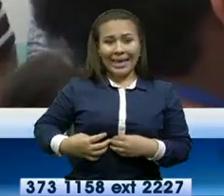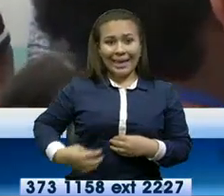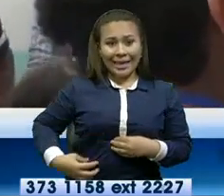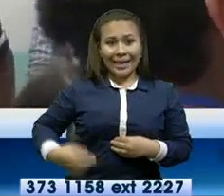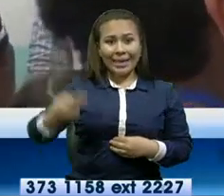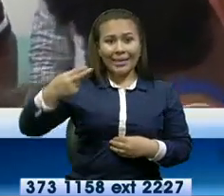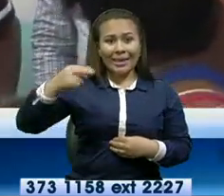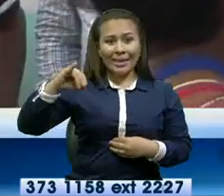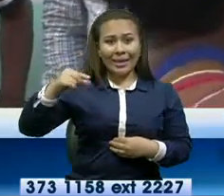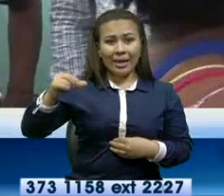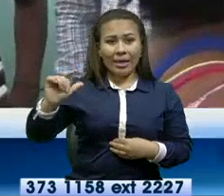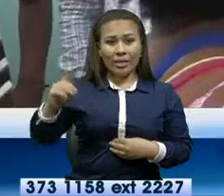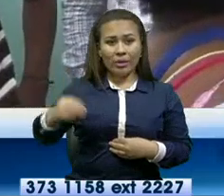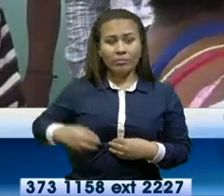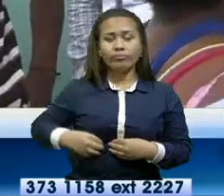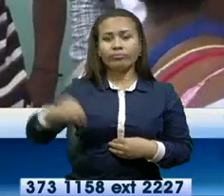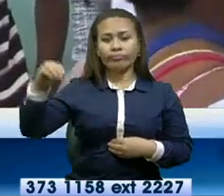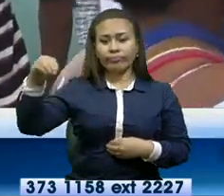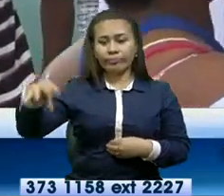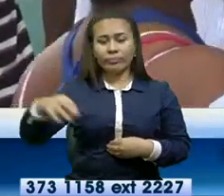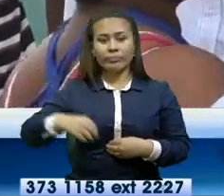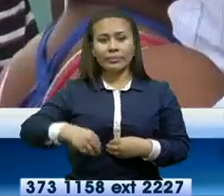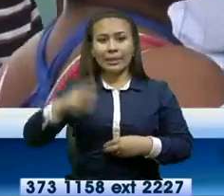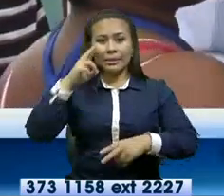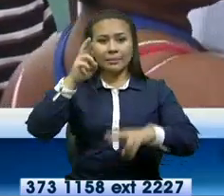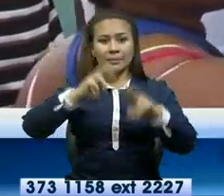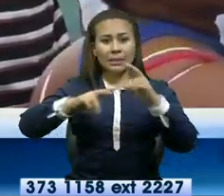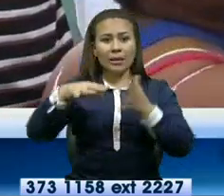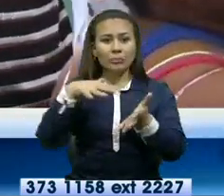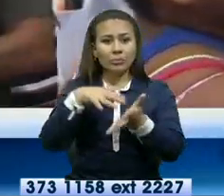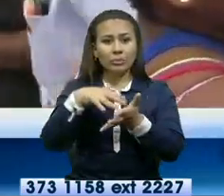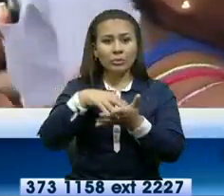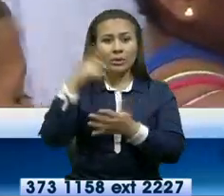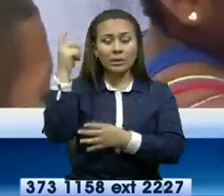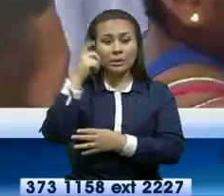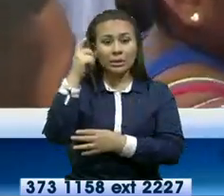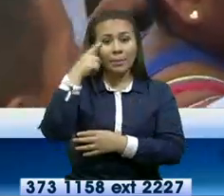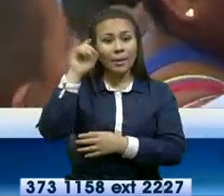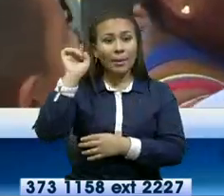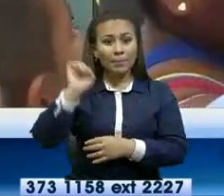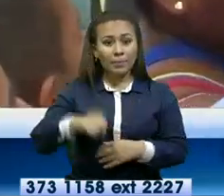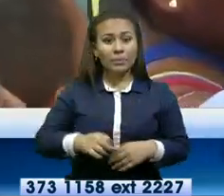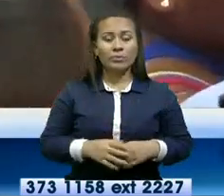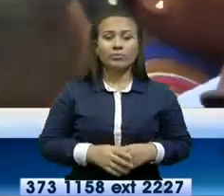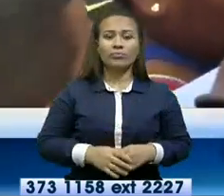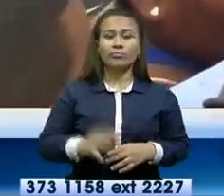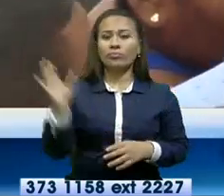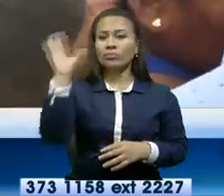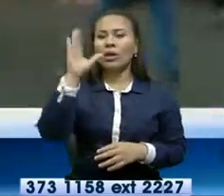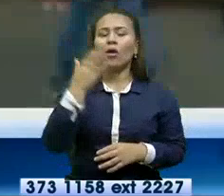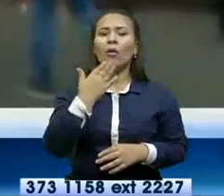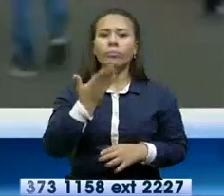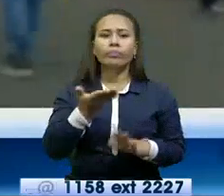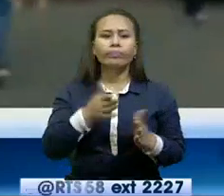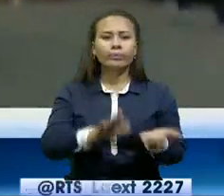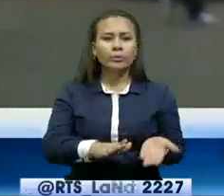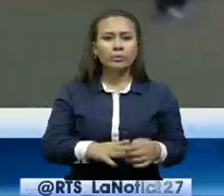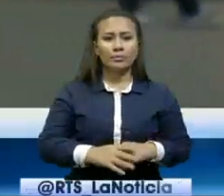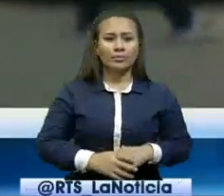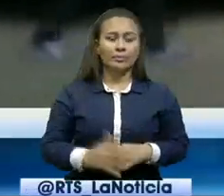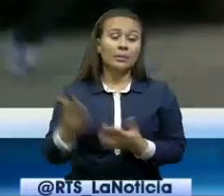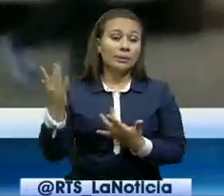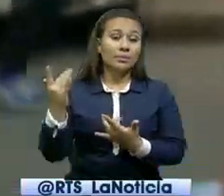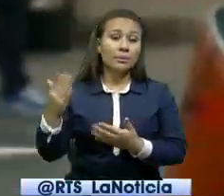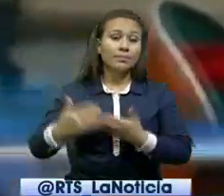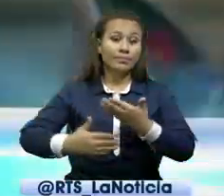lo que se necesita para mandar a hacer el estudio necesario para poder nosotros establecer las causas de la muerte. Se espera que en las